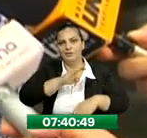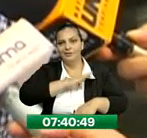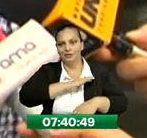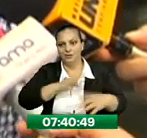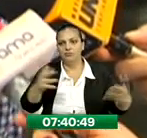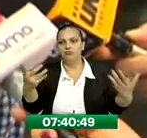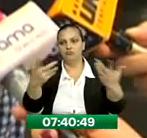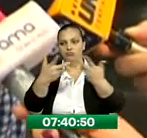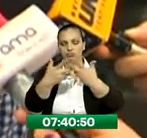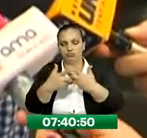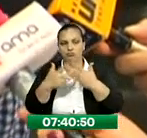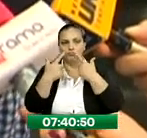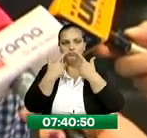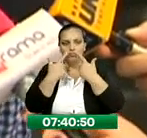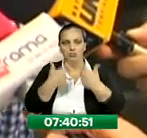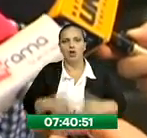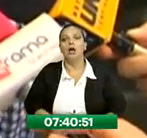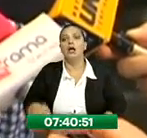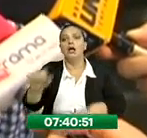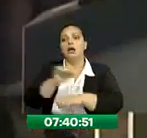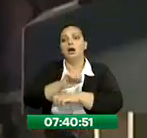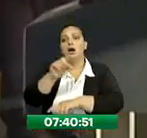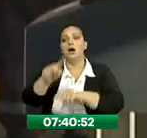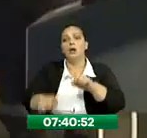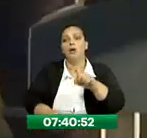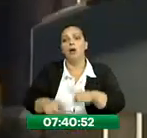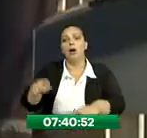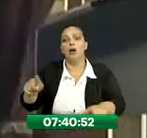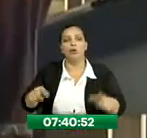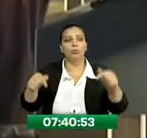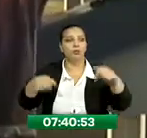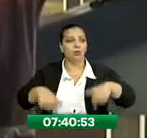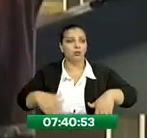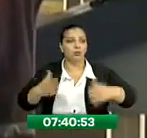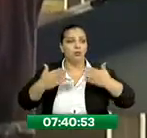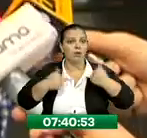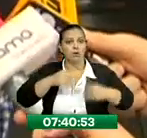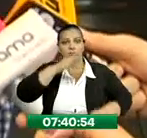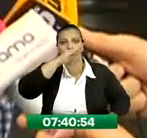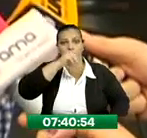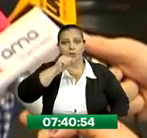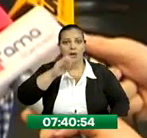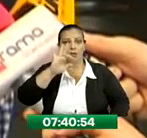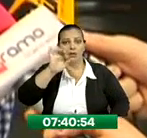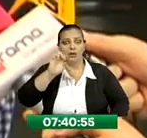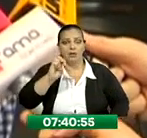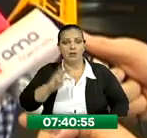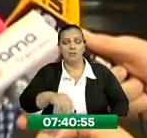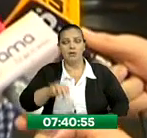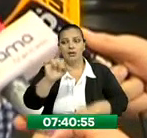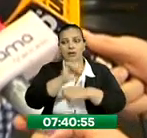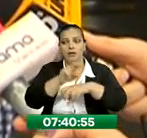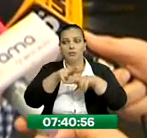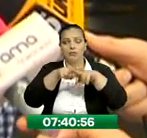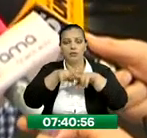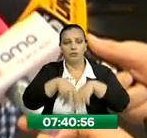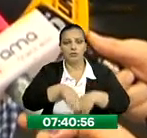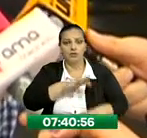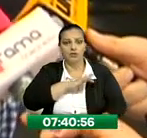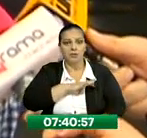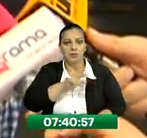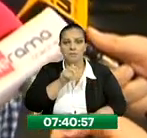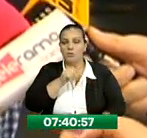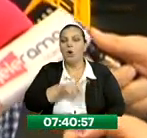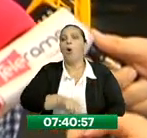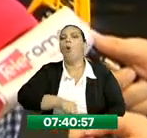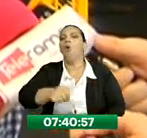hacer revisión visual a los cantones aledaños para evadir obviamente este control. No le dan un diagnóstico de la situación mecánica del vehículo y